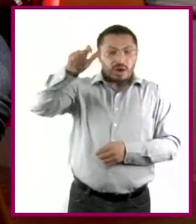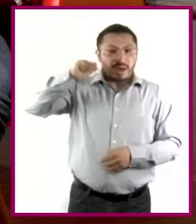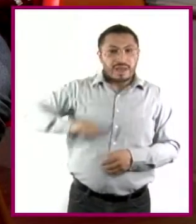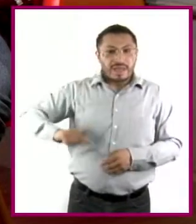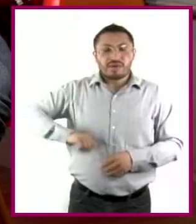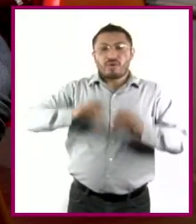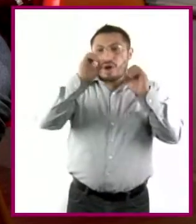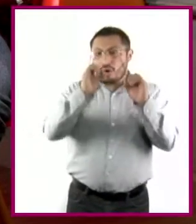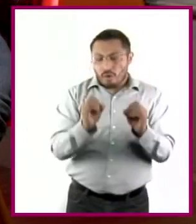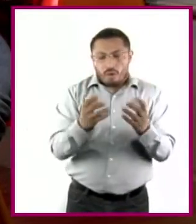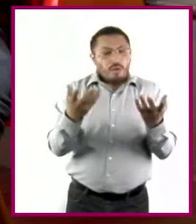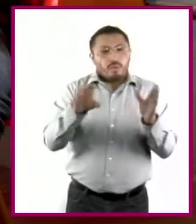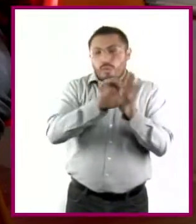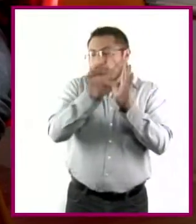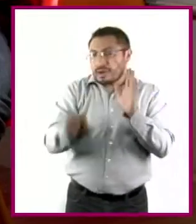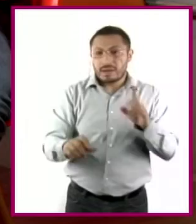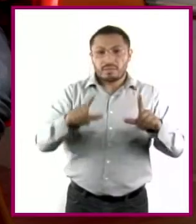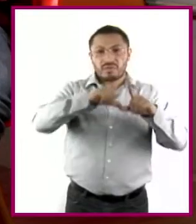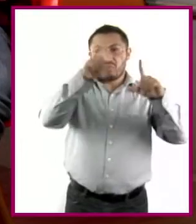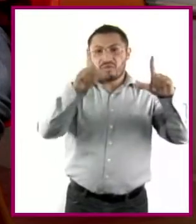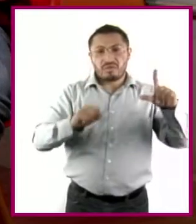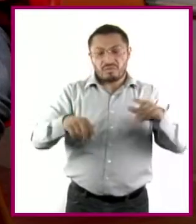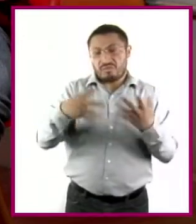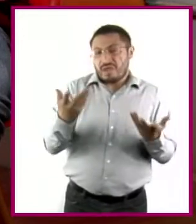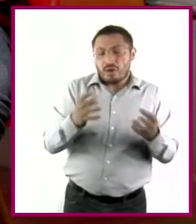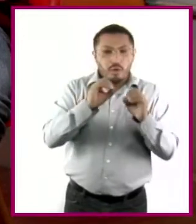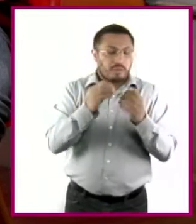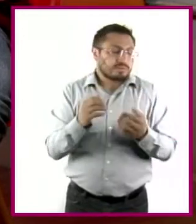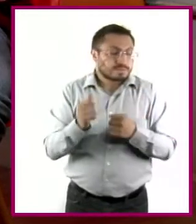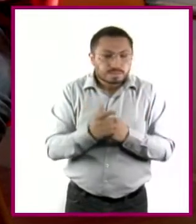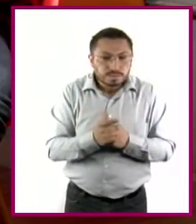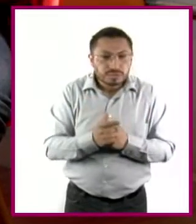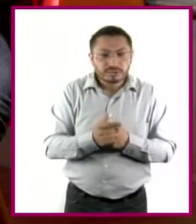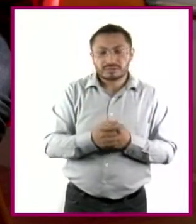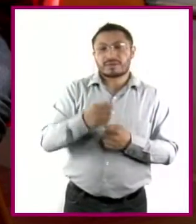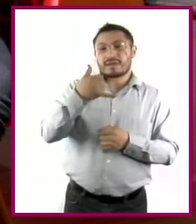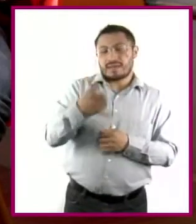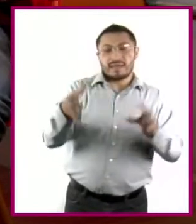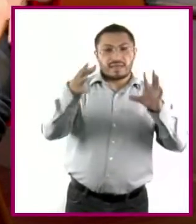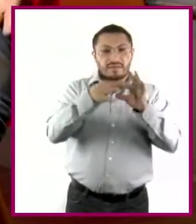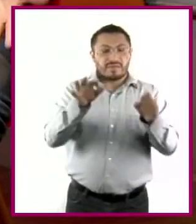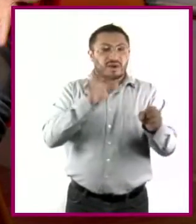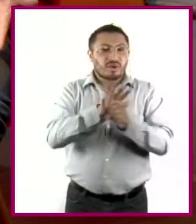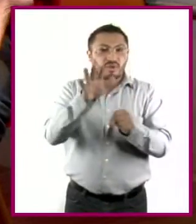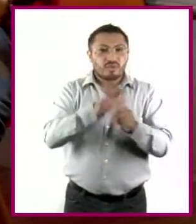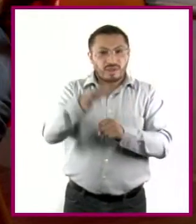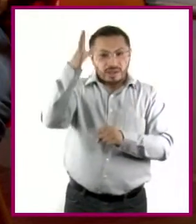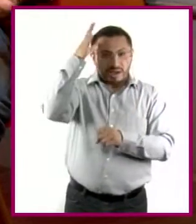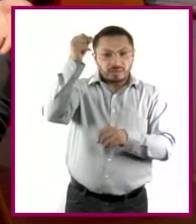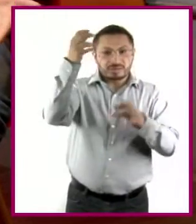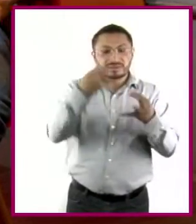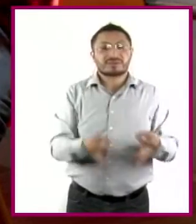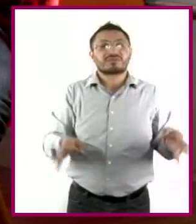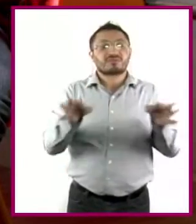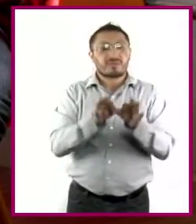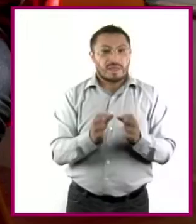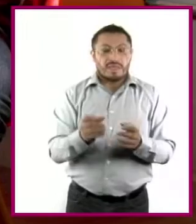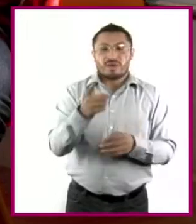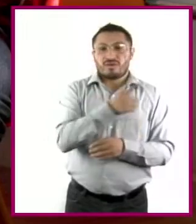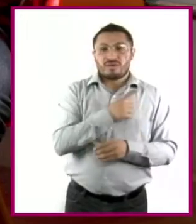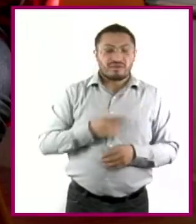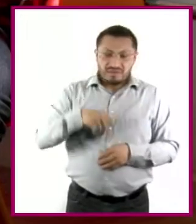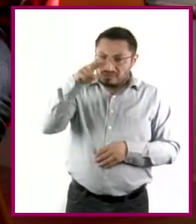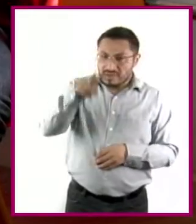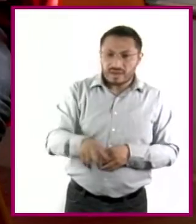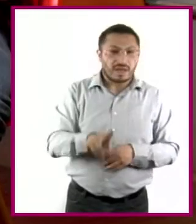costas mexicanas. Exacto, y también definir cuáles son los conceptos básicos. Esas definiciones deben ser reales, no creadas